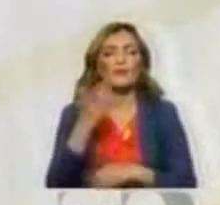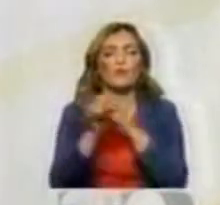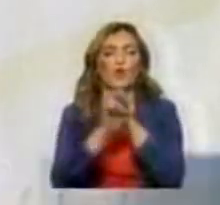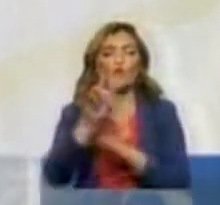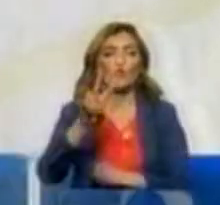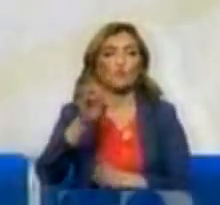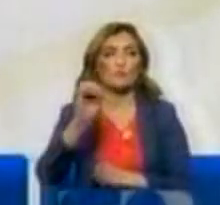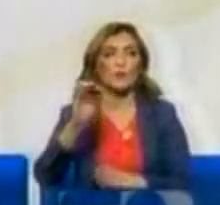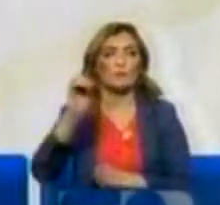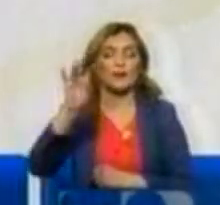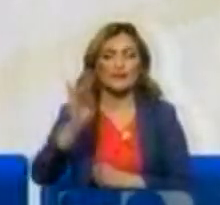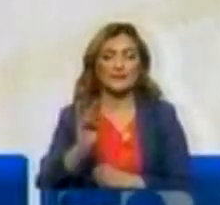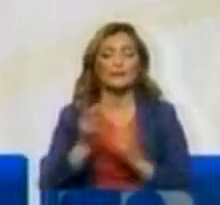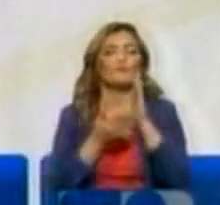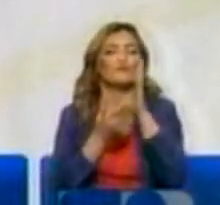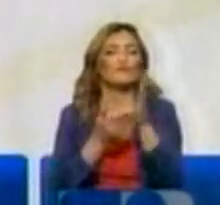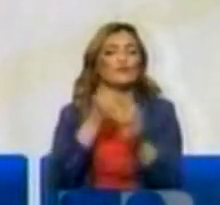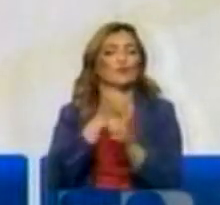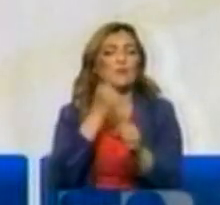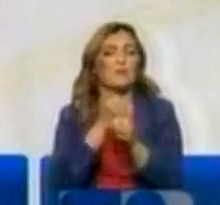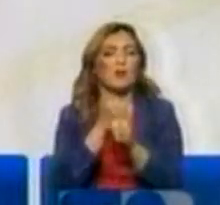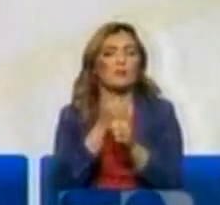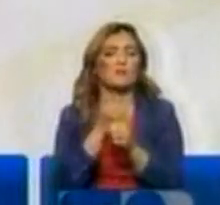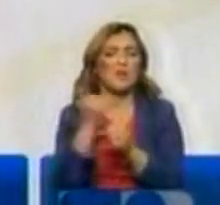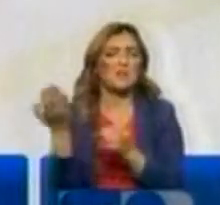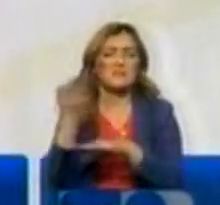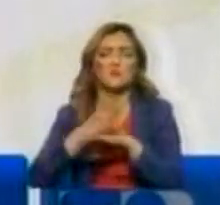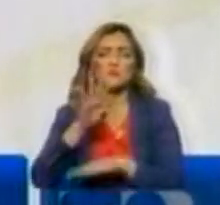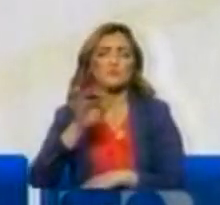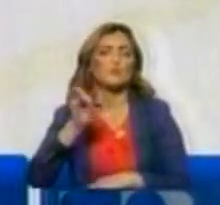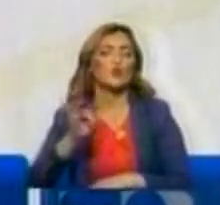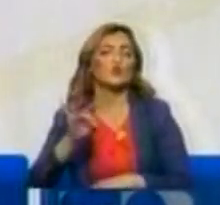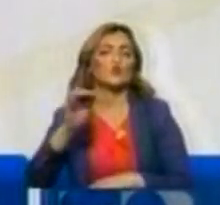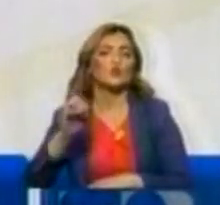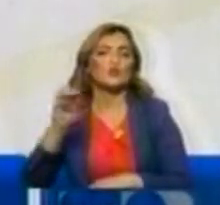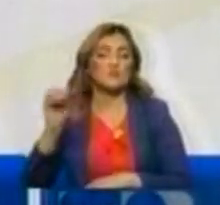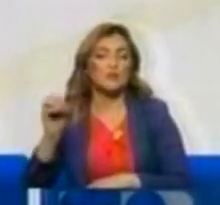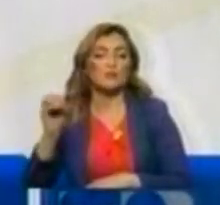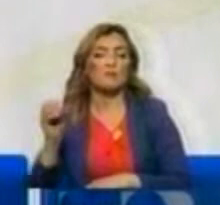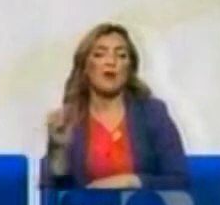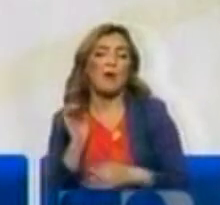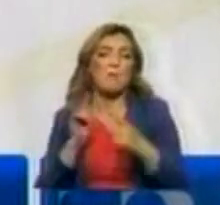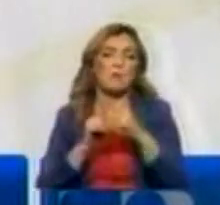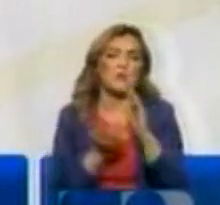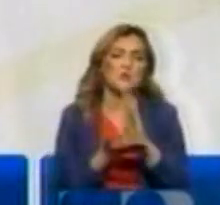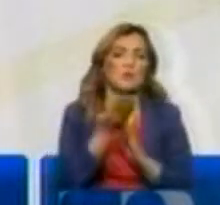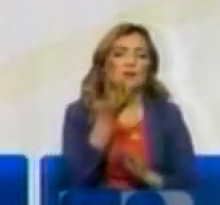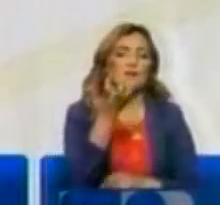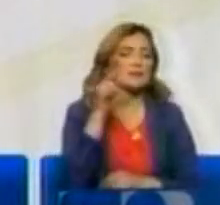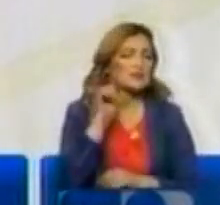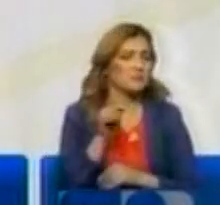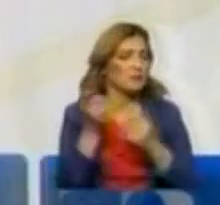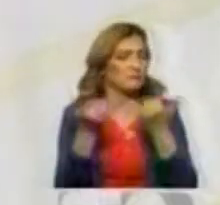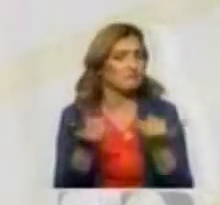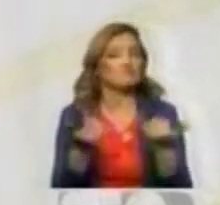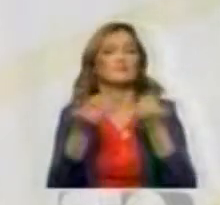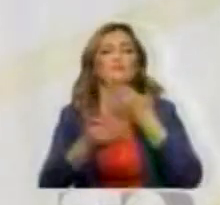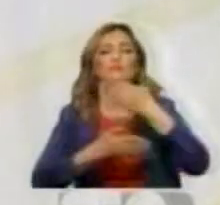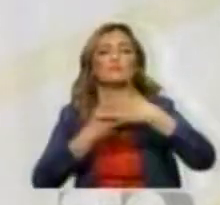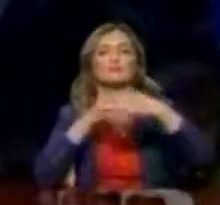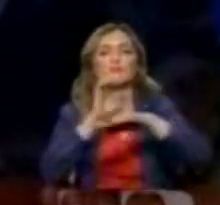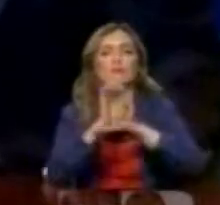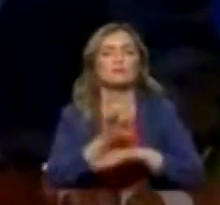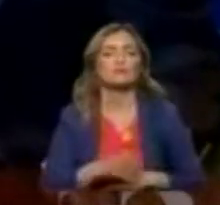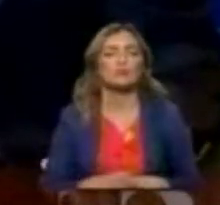esta modalidad de trabajo no presencial pasó de 4800 teletrabajadores a más de 15.000 en la actualidad en todo el